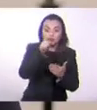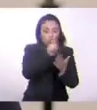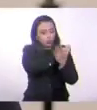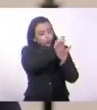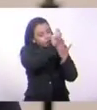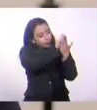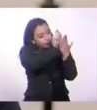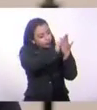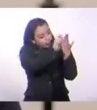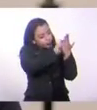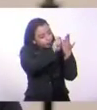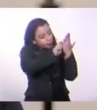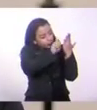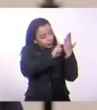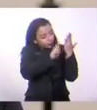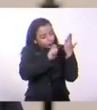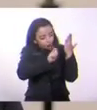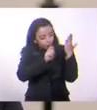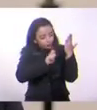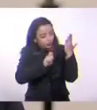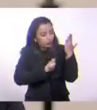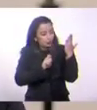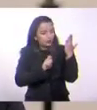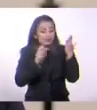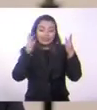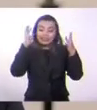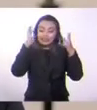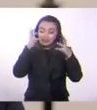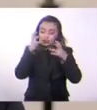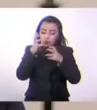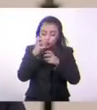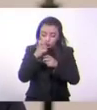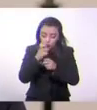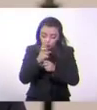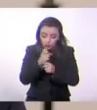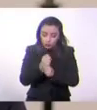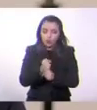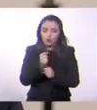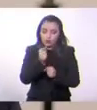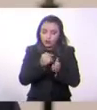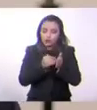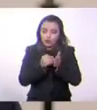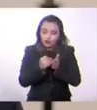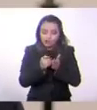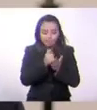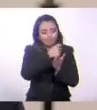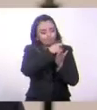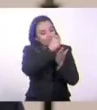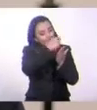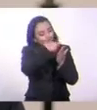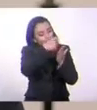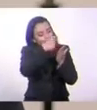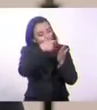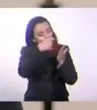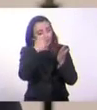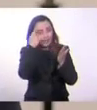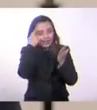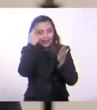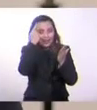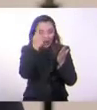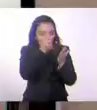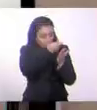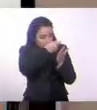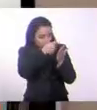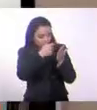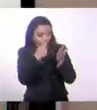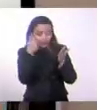escribir. Primero, recuerda, debes captar la atención del lector o de la persona que te va a escuchar. En el